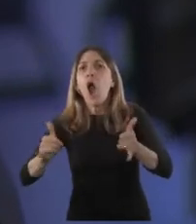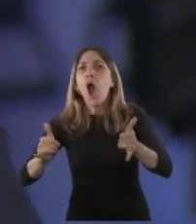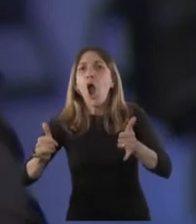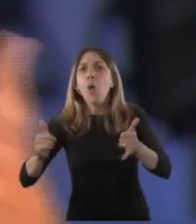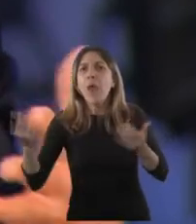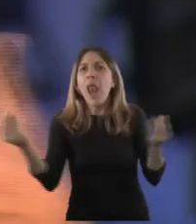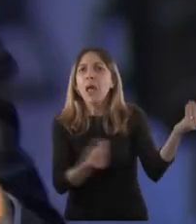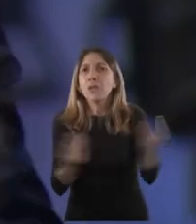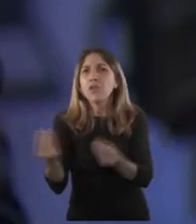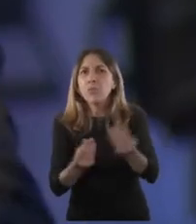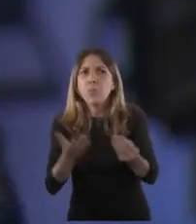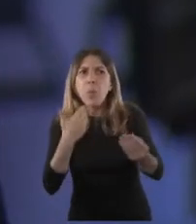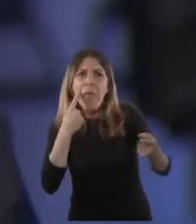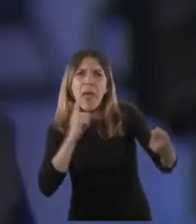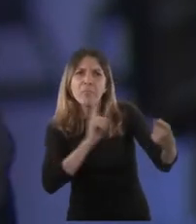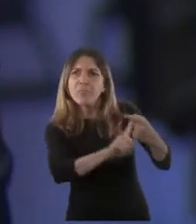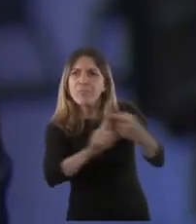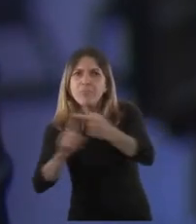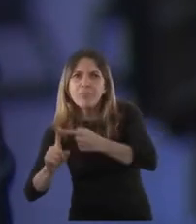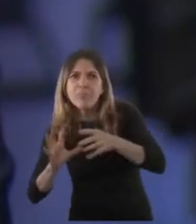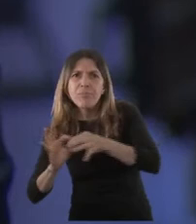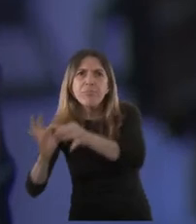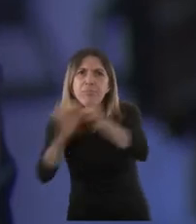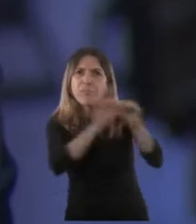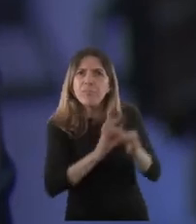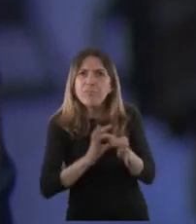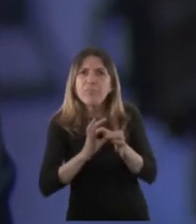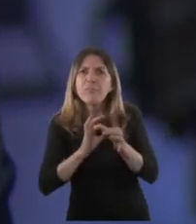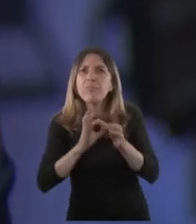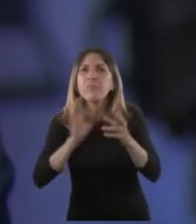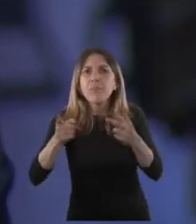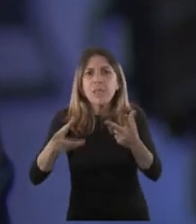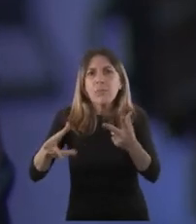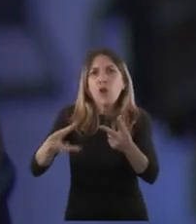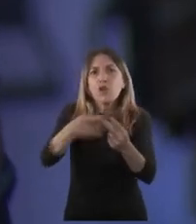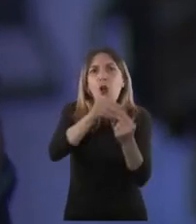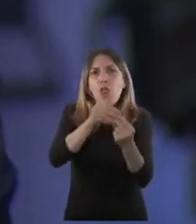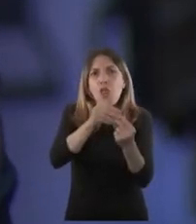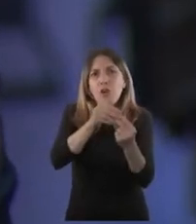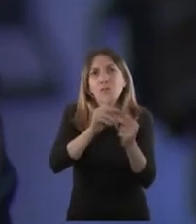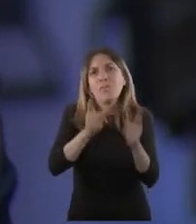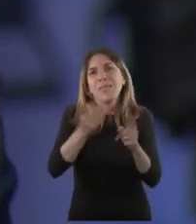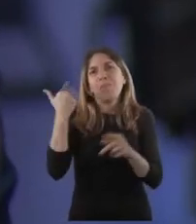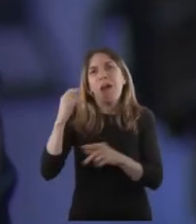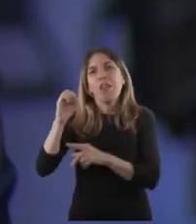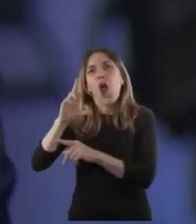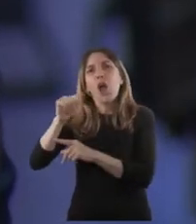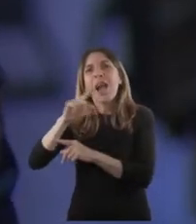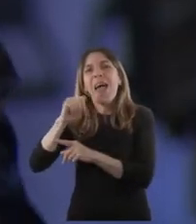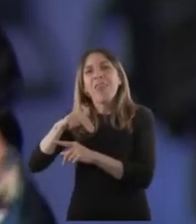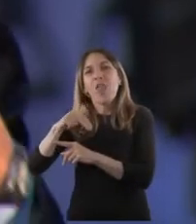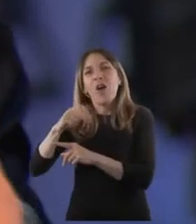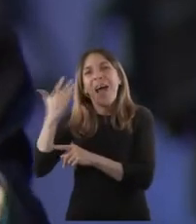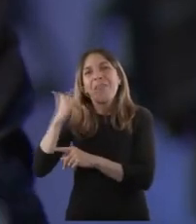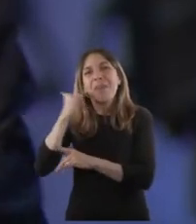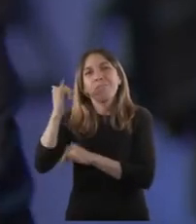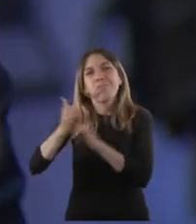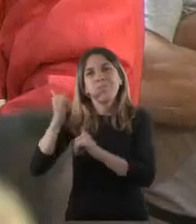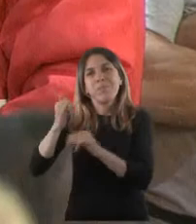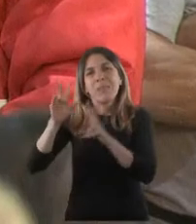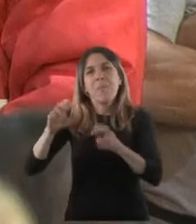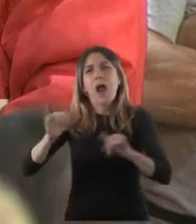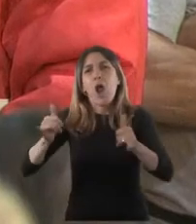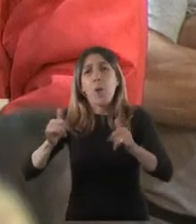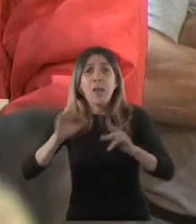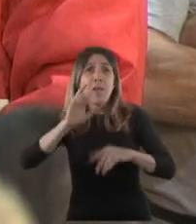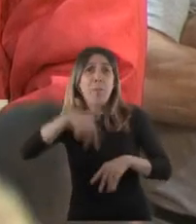estar vinculándose en esta combinación que Orlando nos marcaba con los jóvenes. En este programa